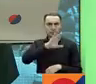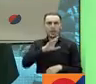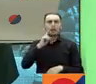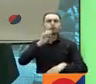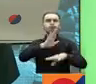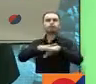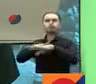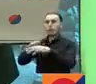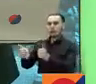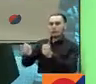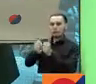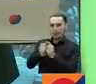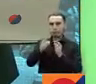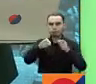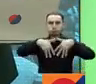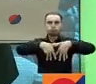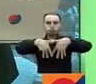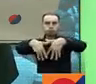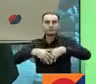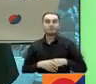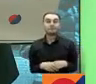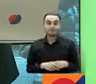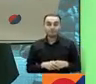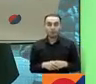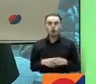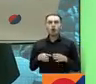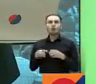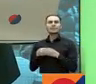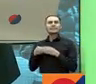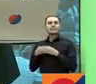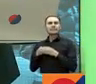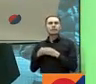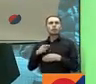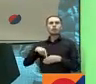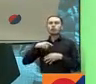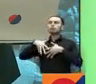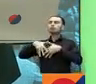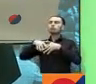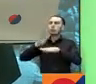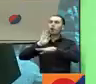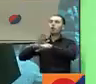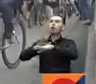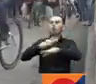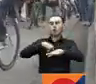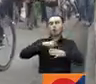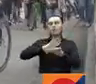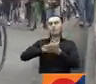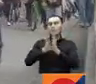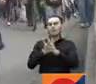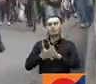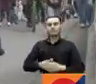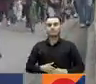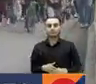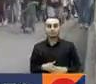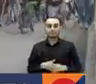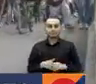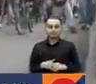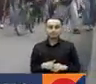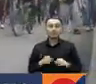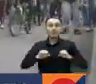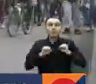a las manifestaciones. Por su parte, los sindicatos afirmaron que las marchas serán pacíficas. En Bogotá